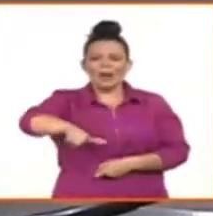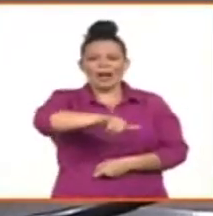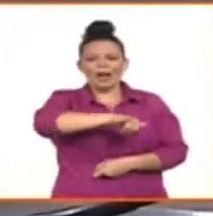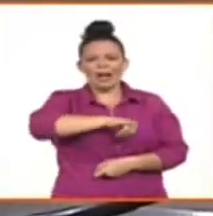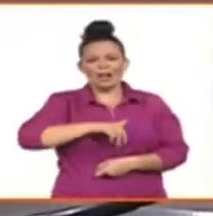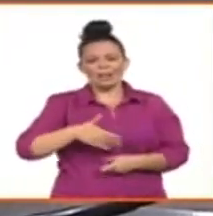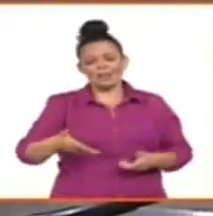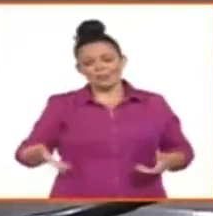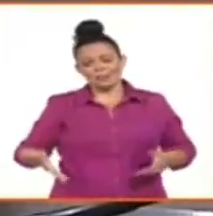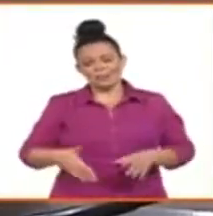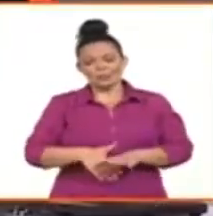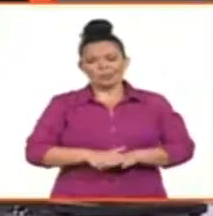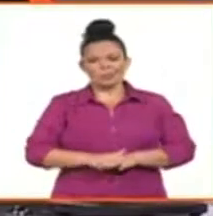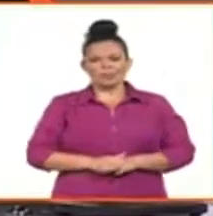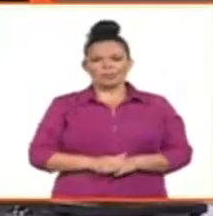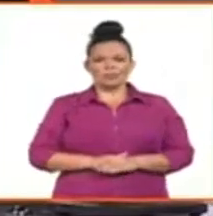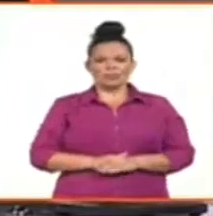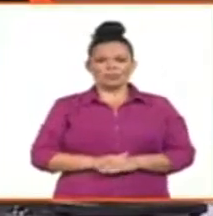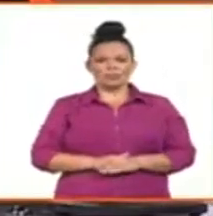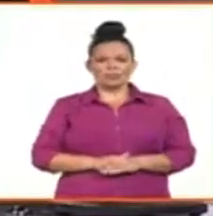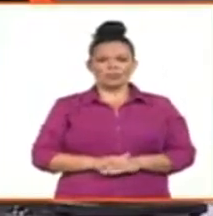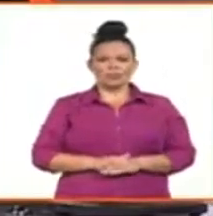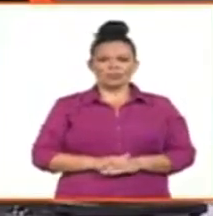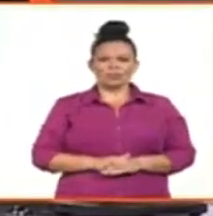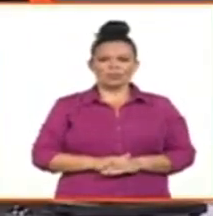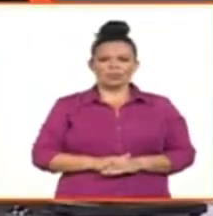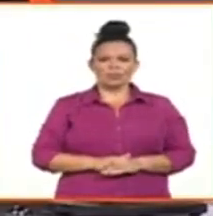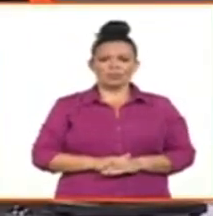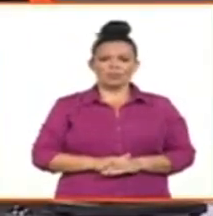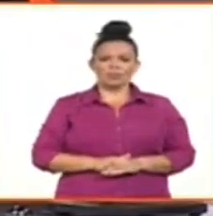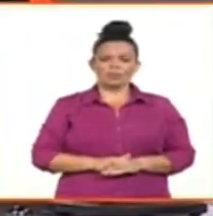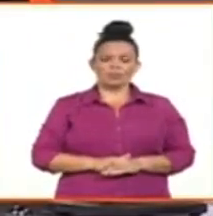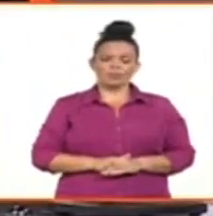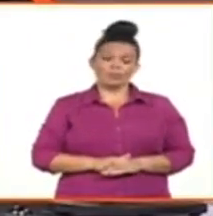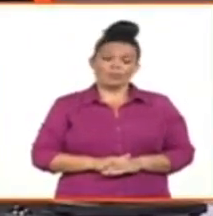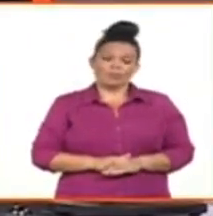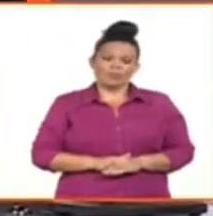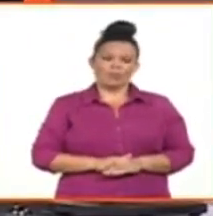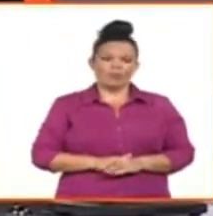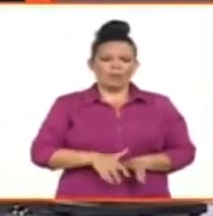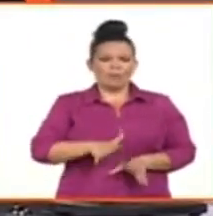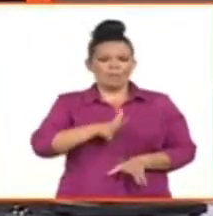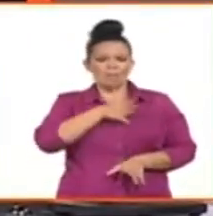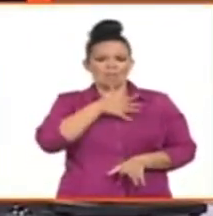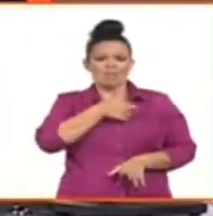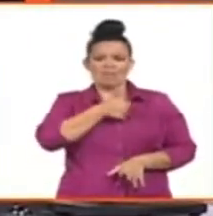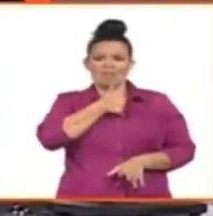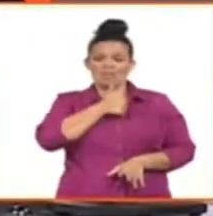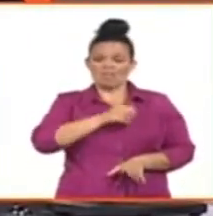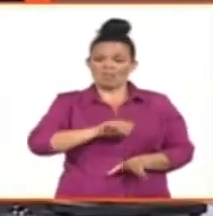de claro, esa manera. Claro, es fácil y se comete una gran injusticia cuando uno que tiene derechos